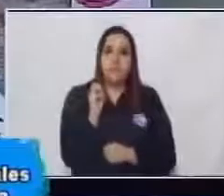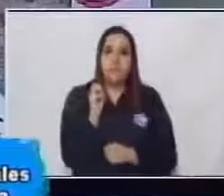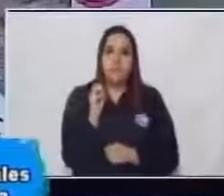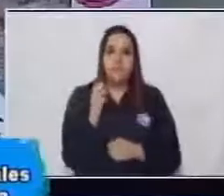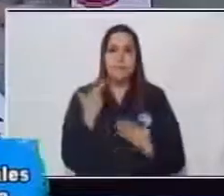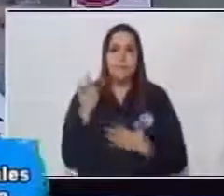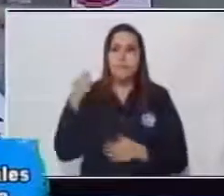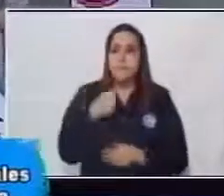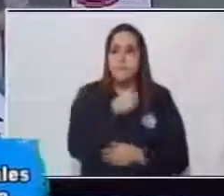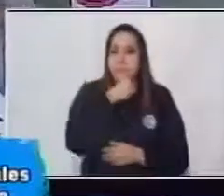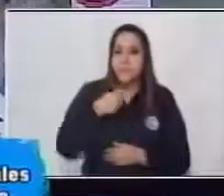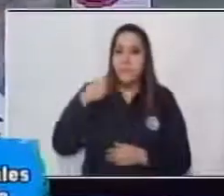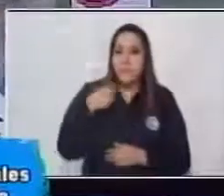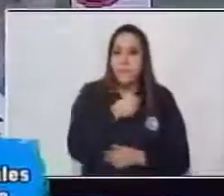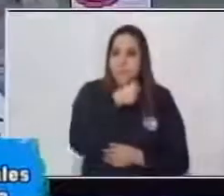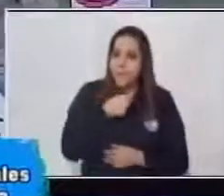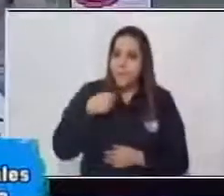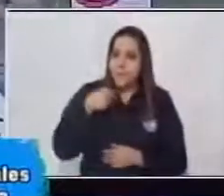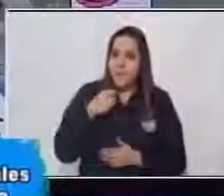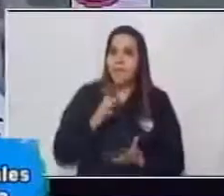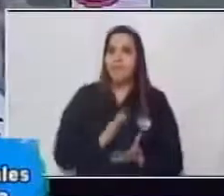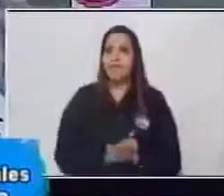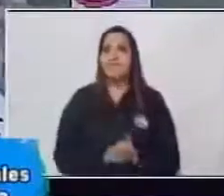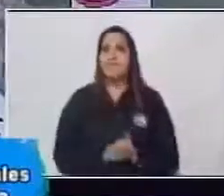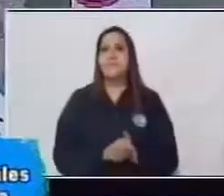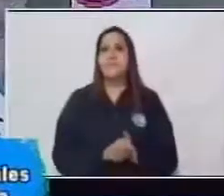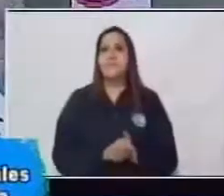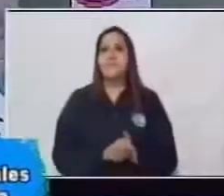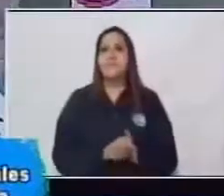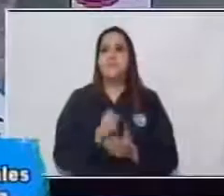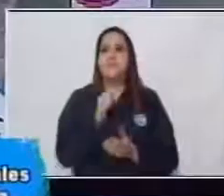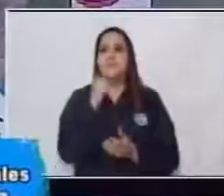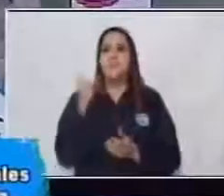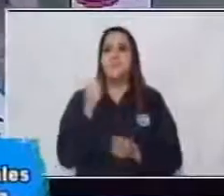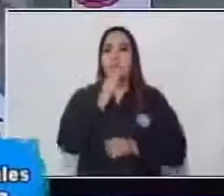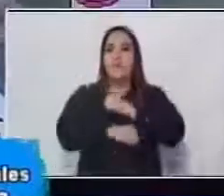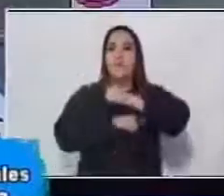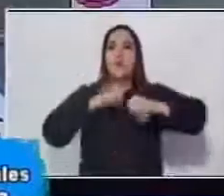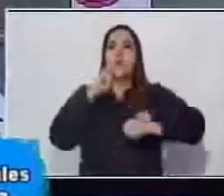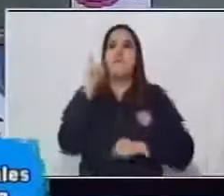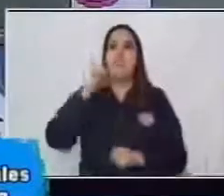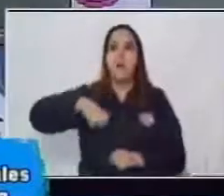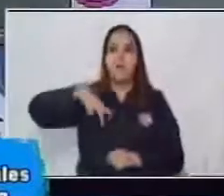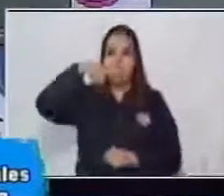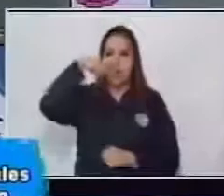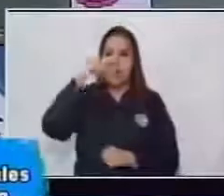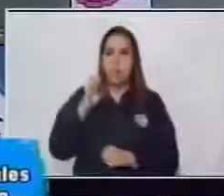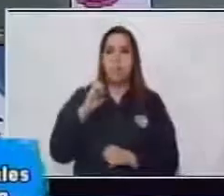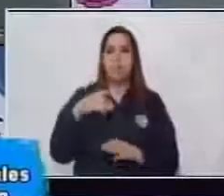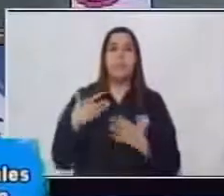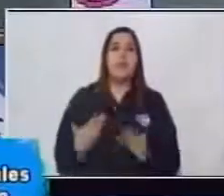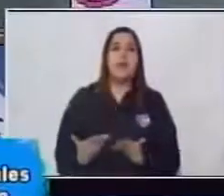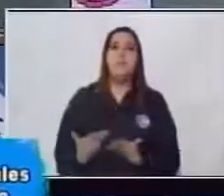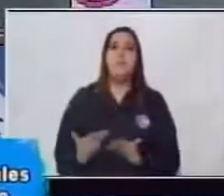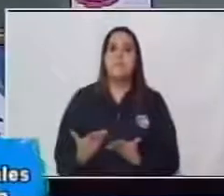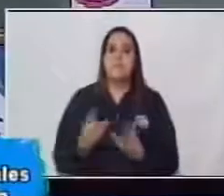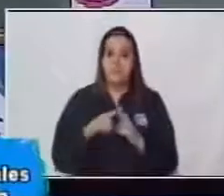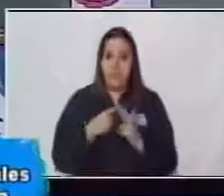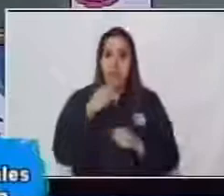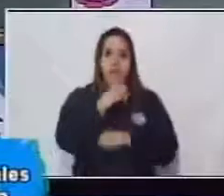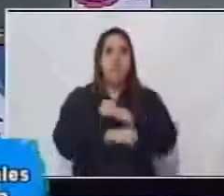¿Qué hacemos en fo? La, la, la, la, la. Busquemos fuente. Fuente empieza con